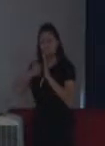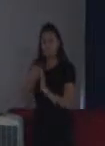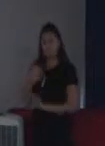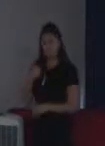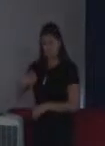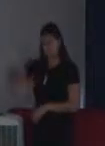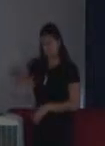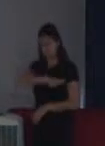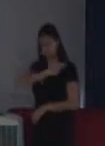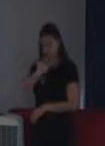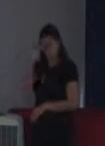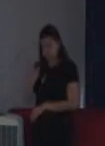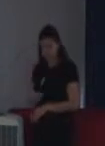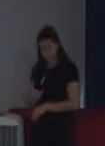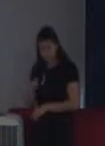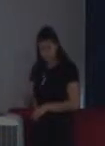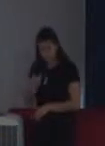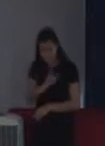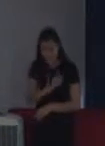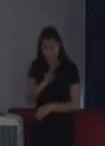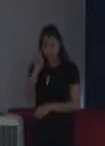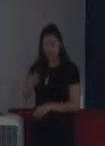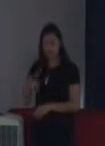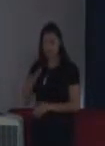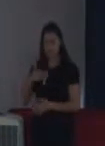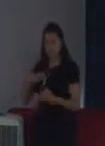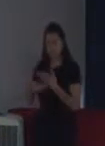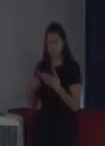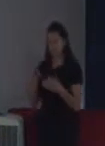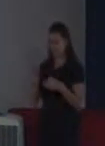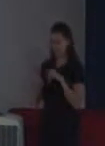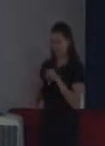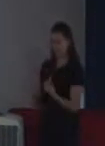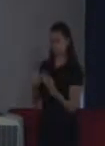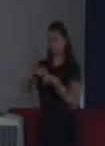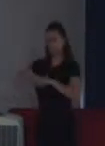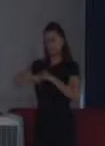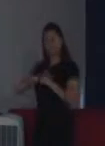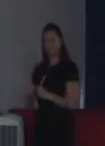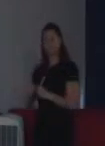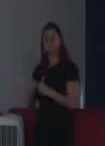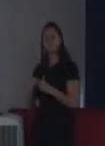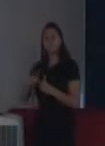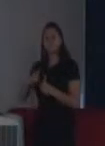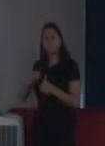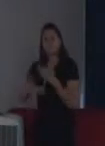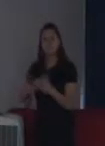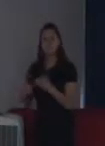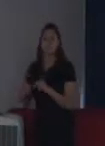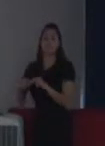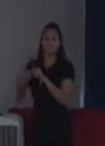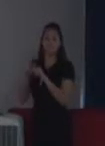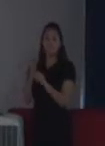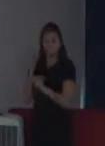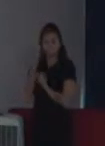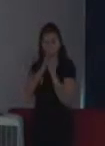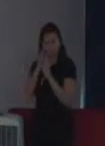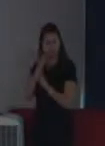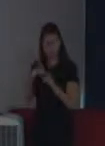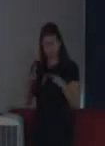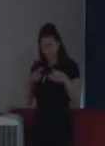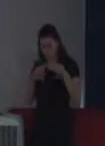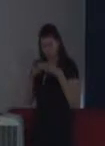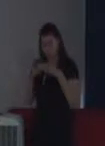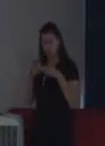actores tenemos que empoderarnos cada vez más y preguntarnos, como organización, ¿cómo